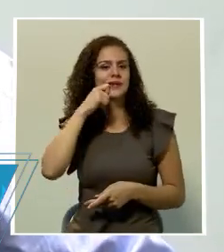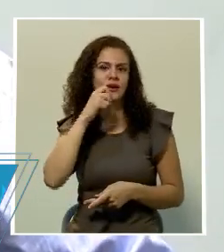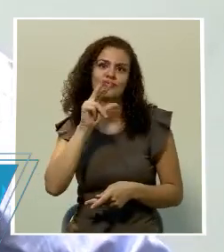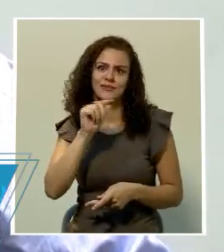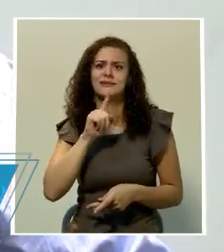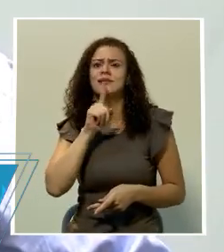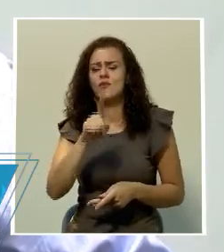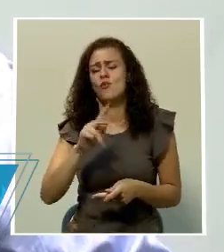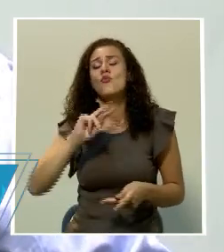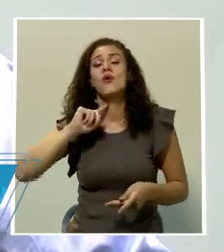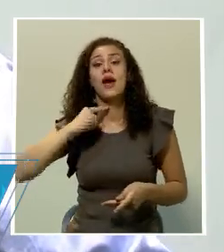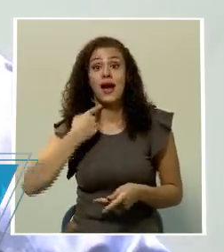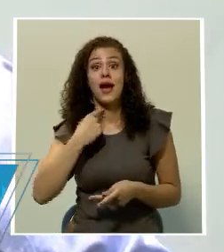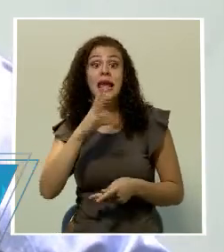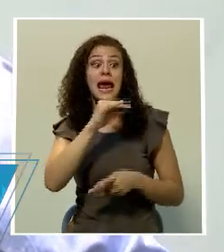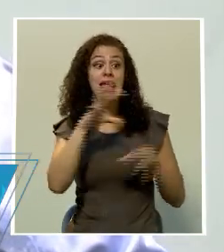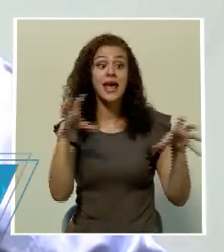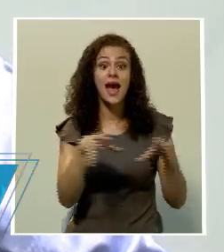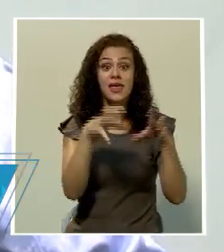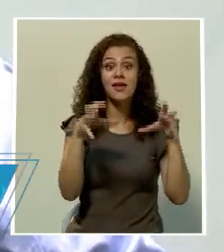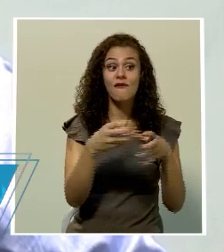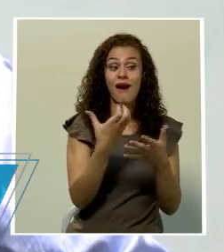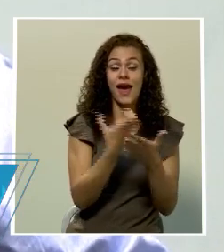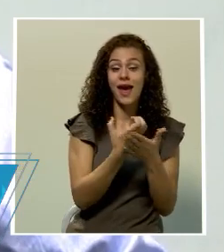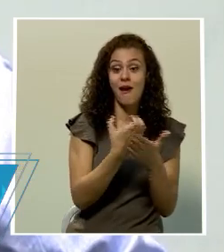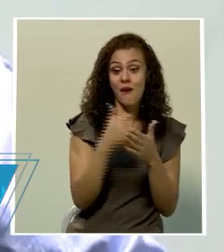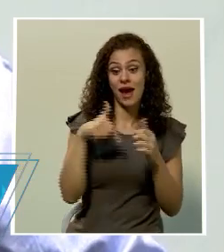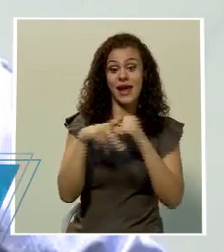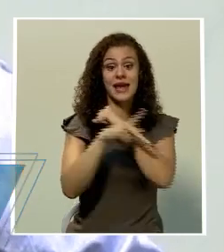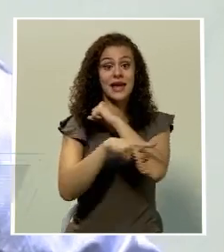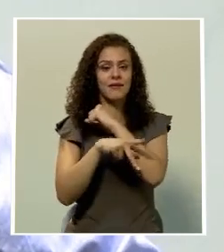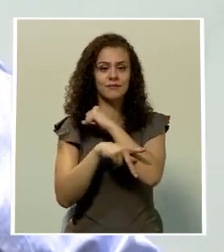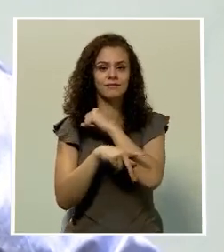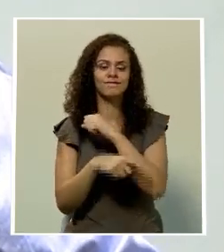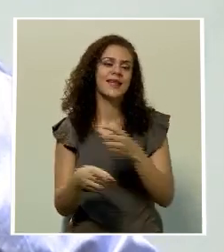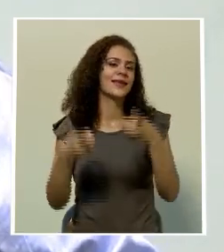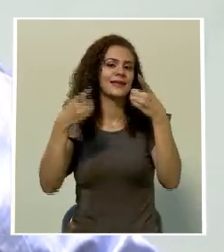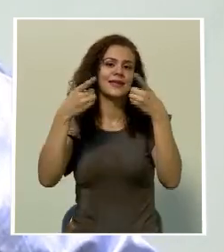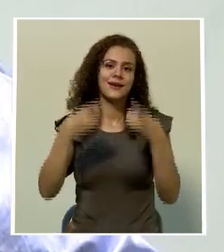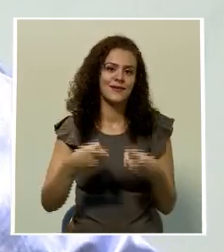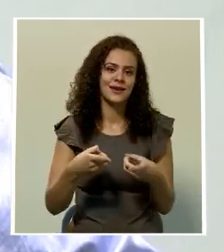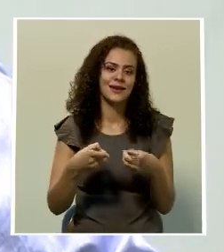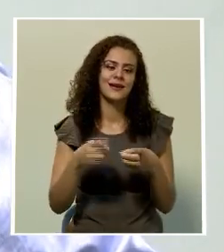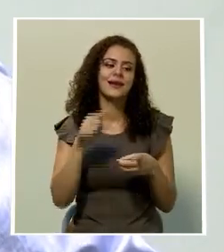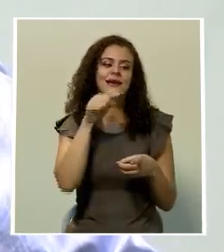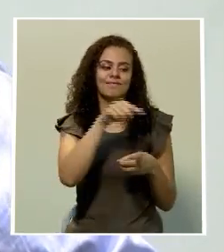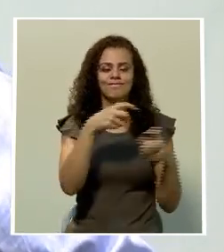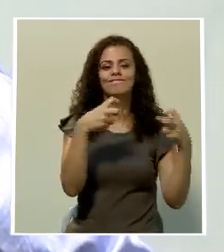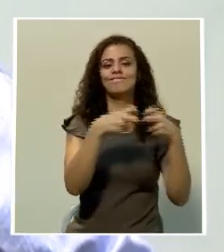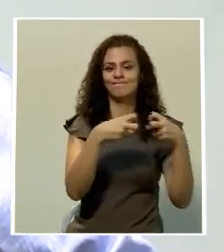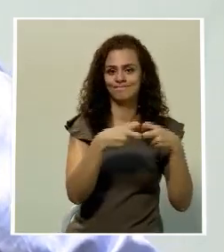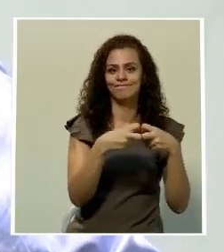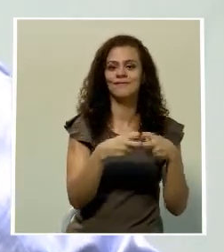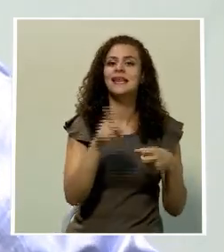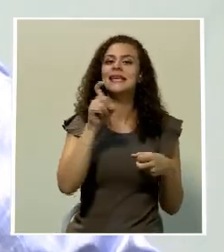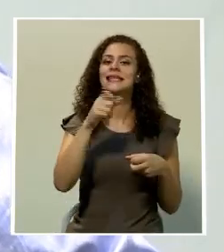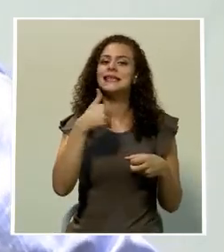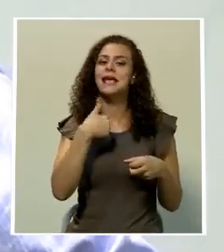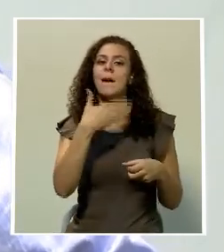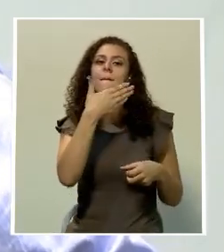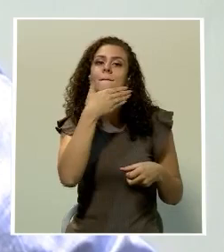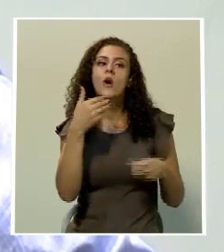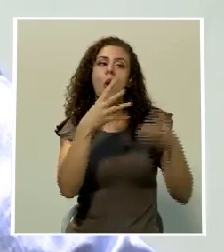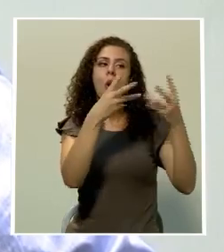caro y la reactivación económica del país definitivamente pasa por ahí. Tiene que haber